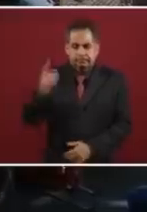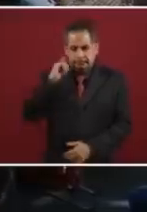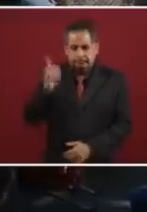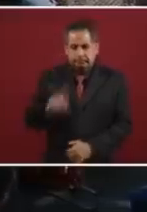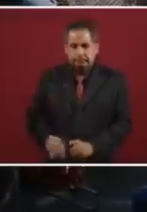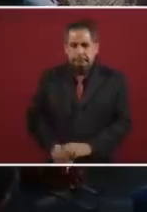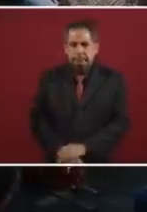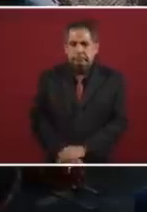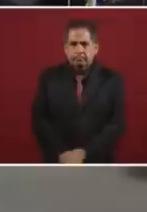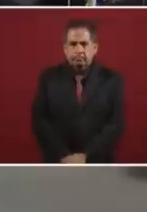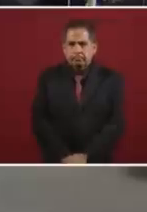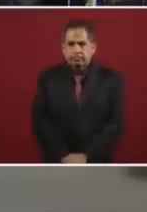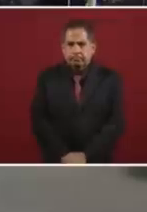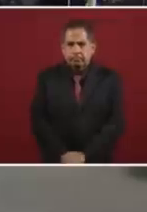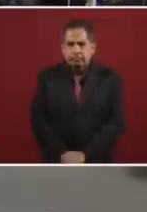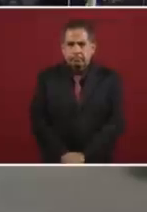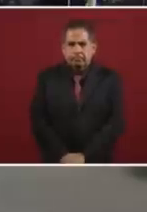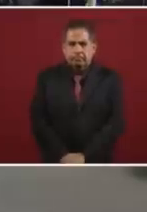llega